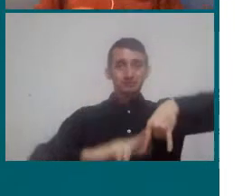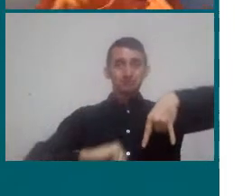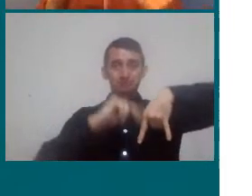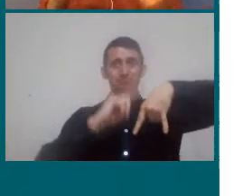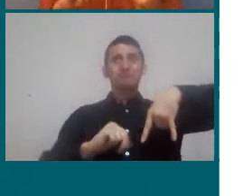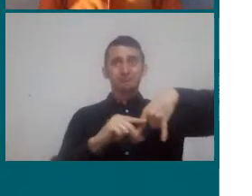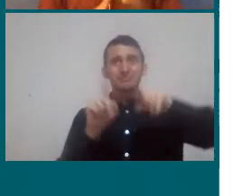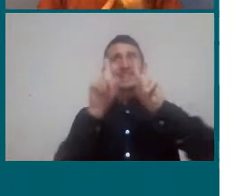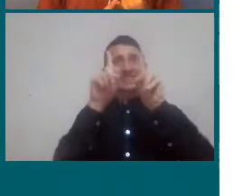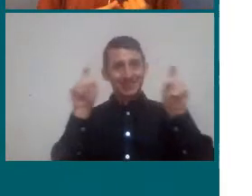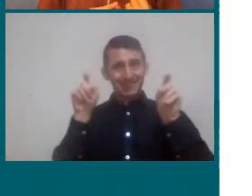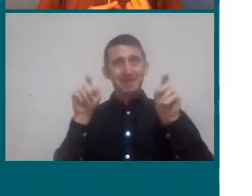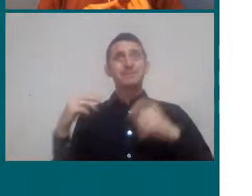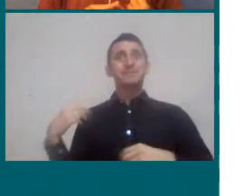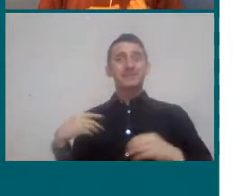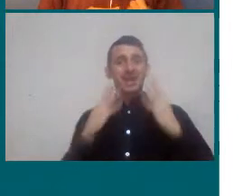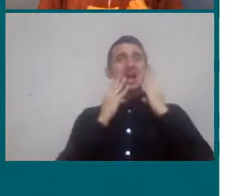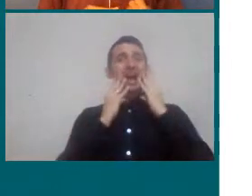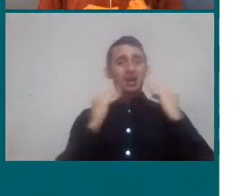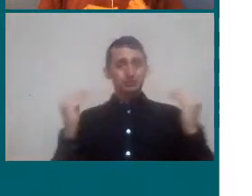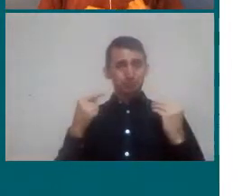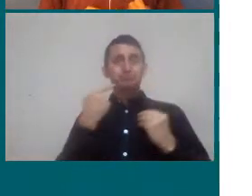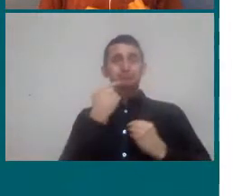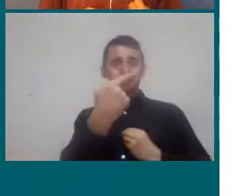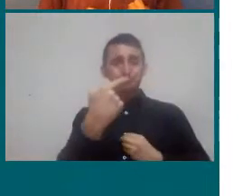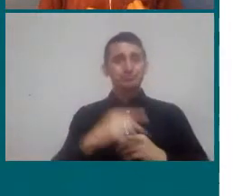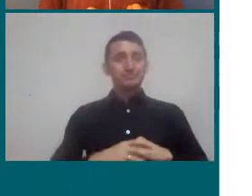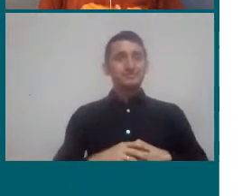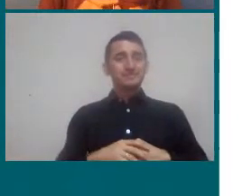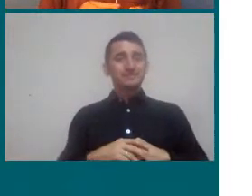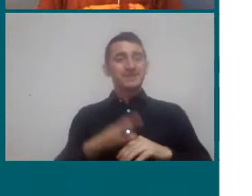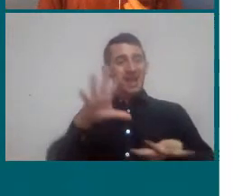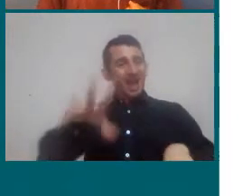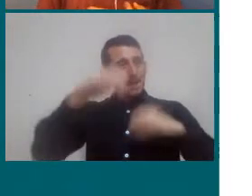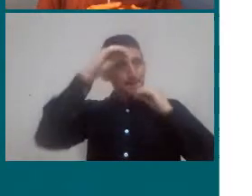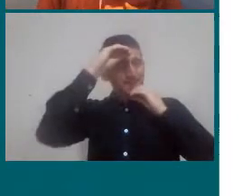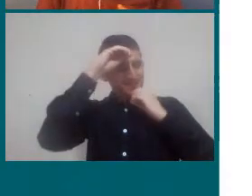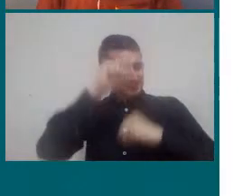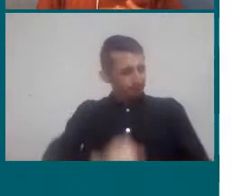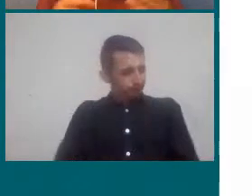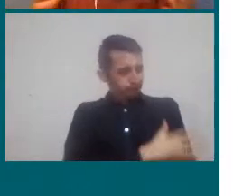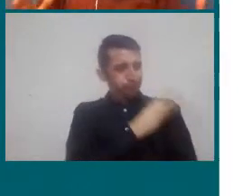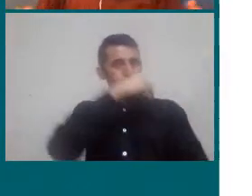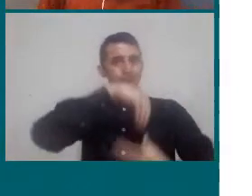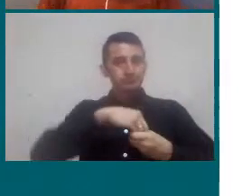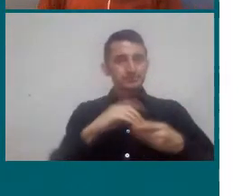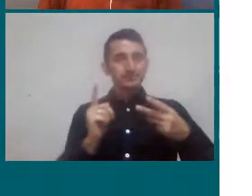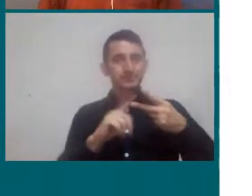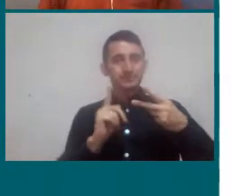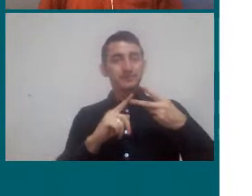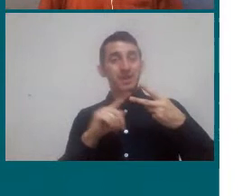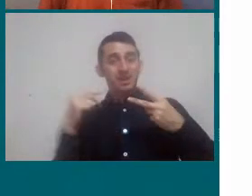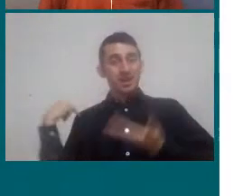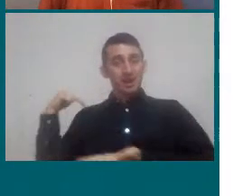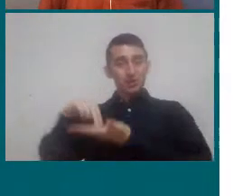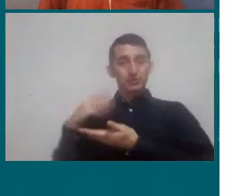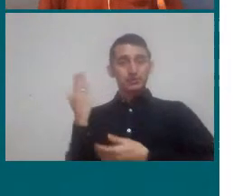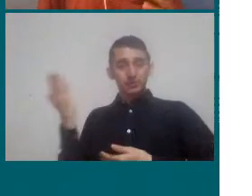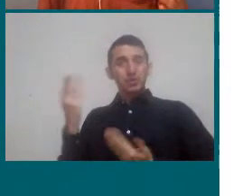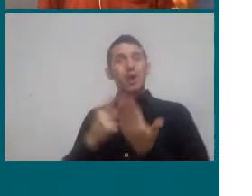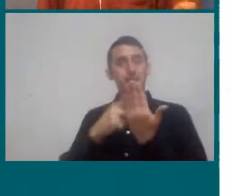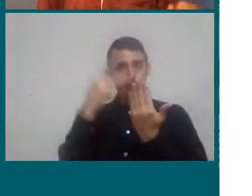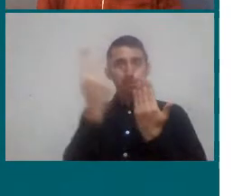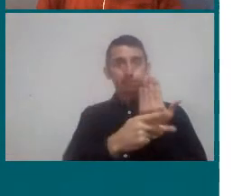habían hablado Ausubel con su teoría de los aprendizajes significativos, Kilpatrick, Udeway cuando crearon los